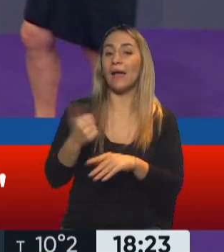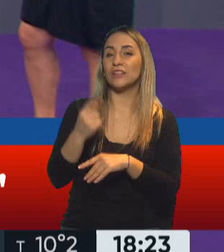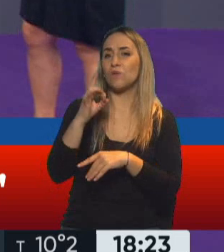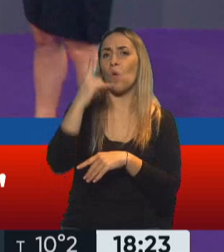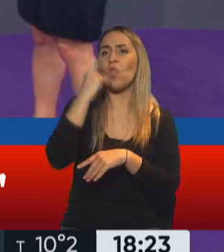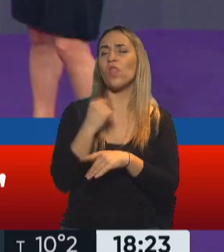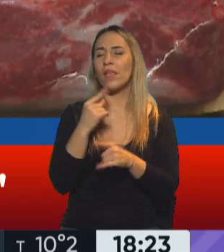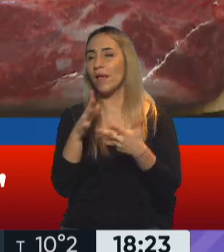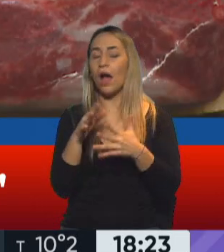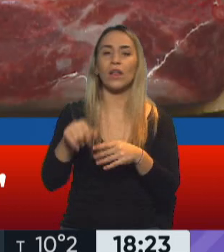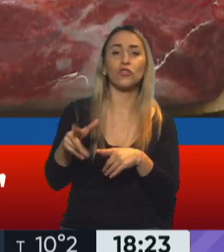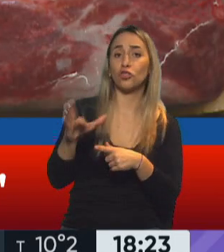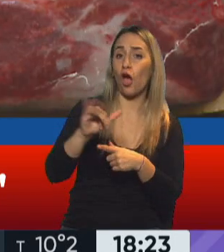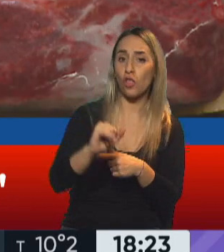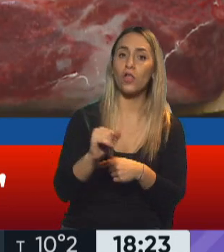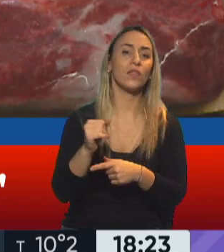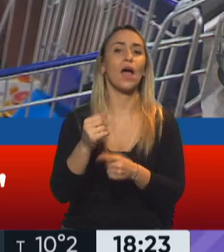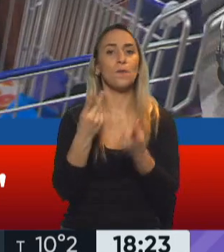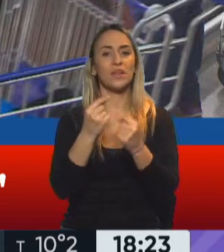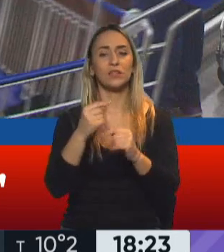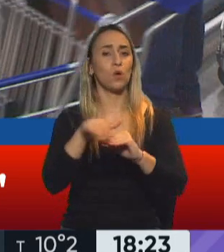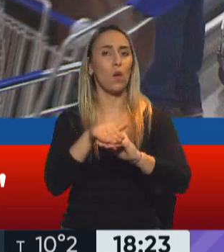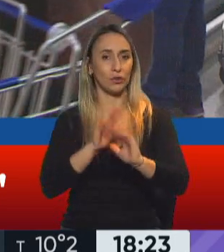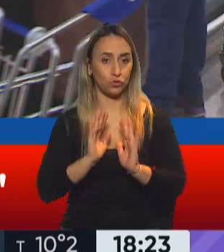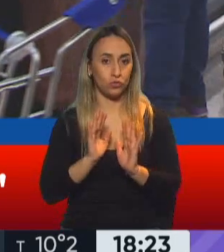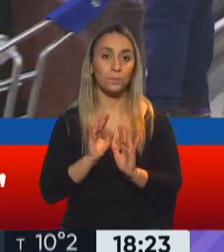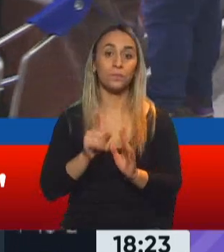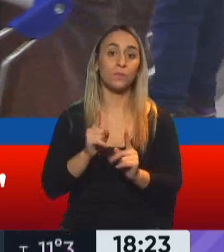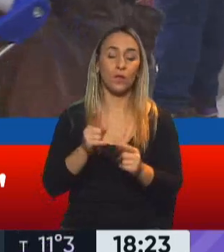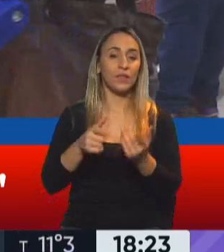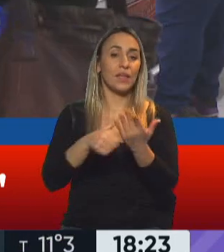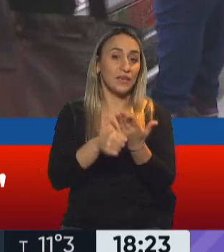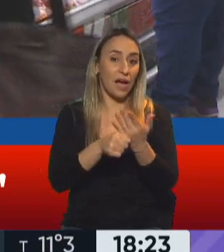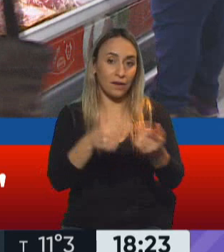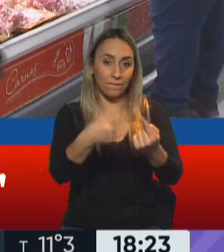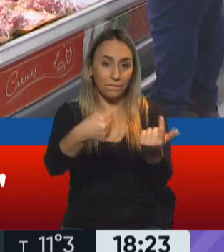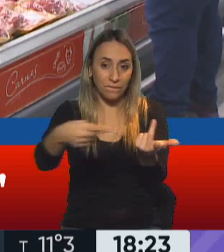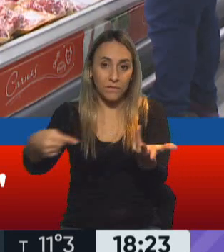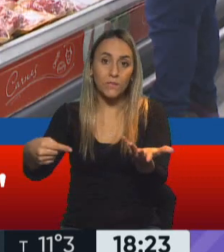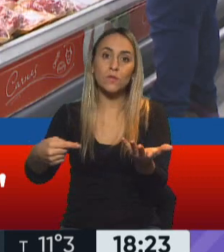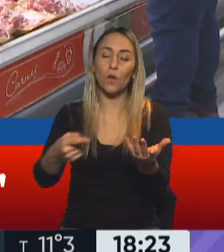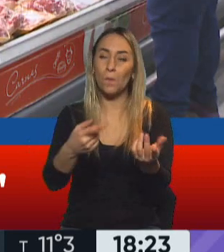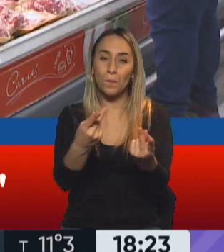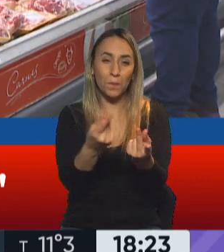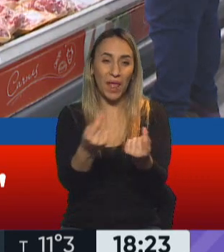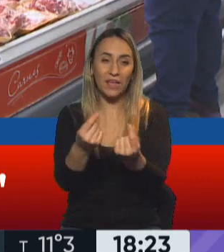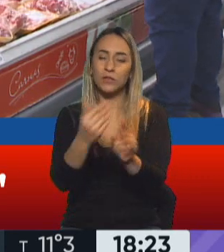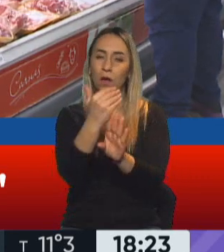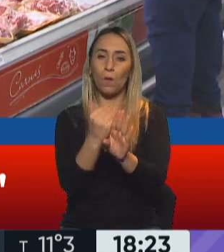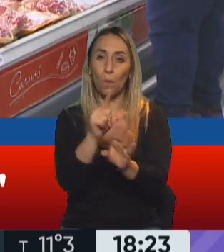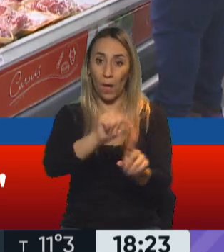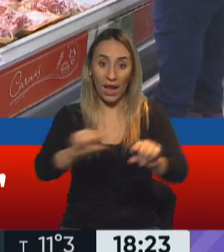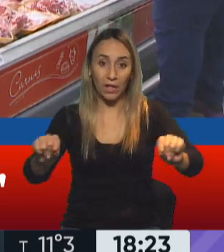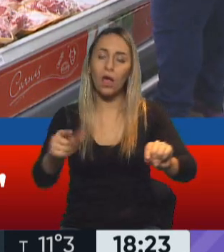hablando de esos cortes también representativos del consumo argentino que están a precios diferenciales. Bueno, esos cortes se van a poder